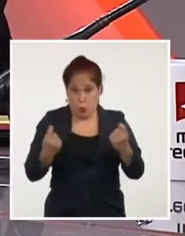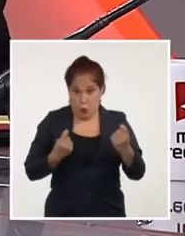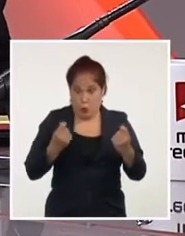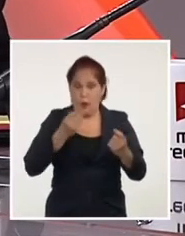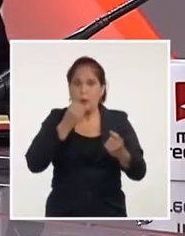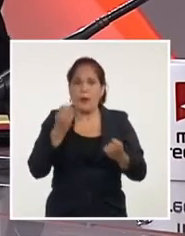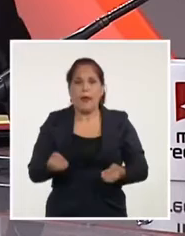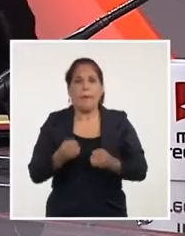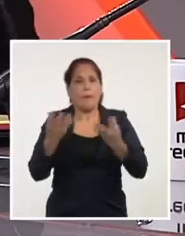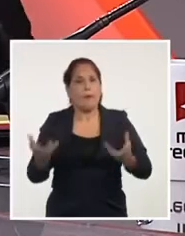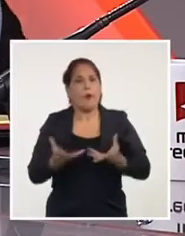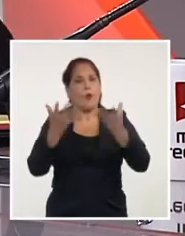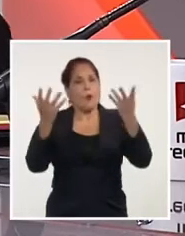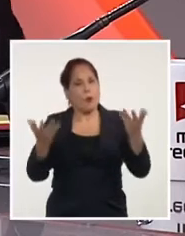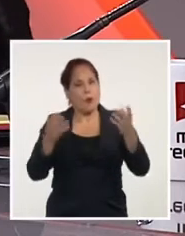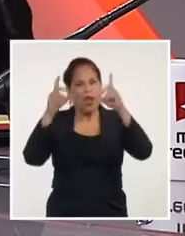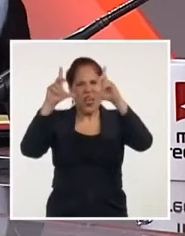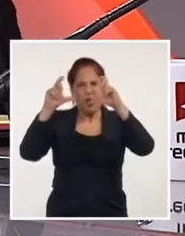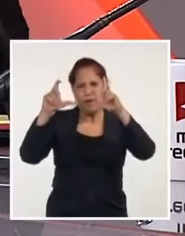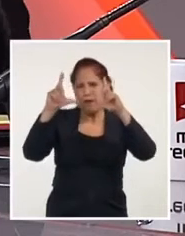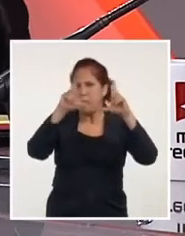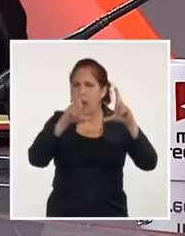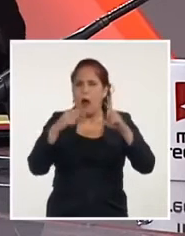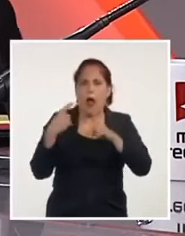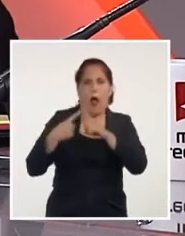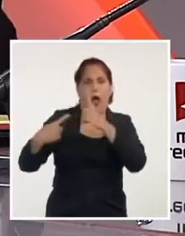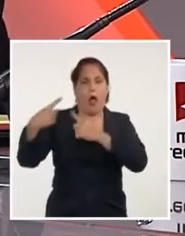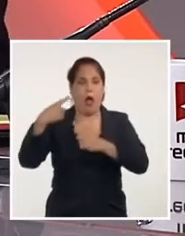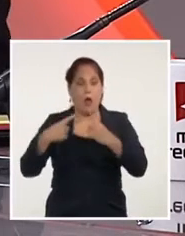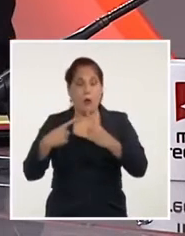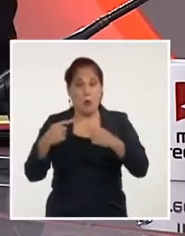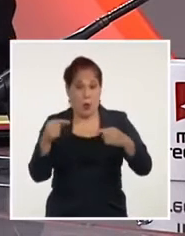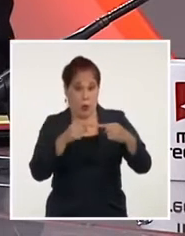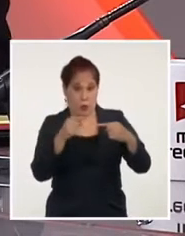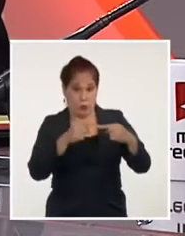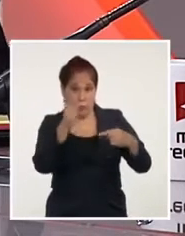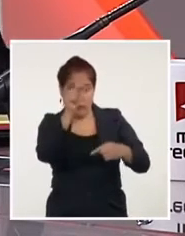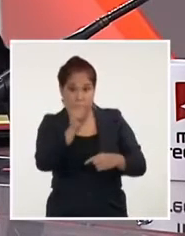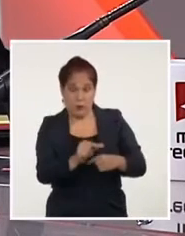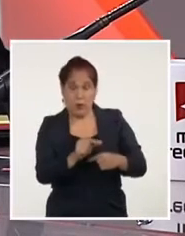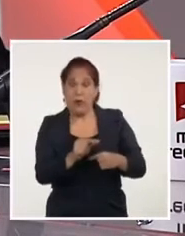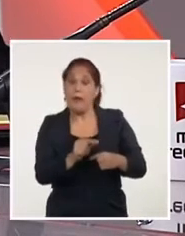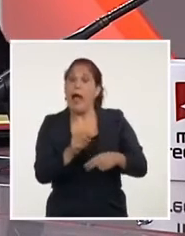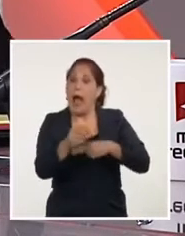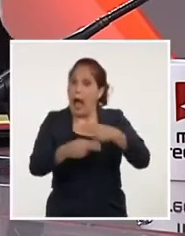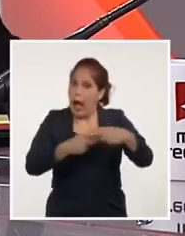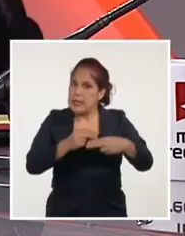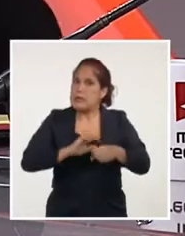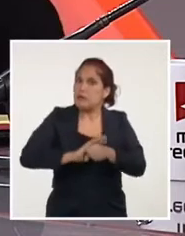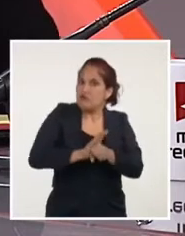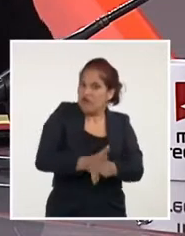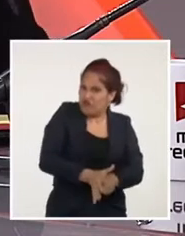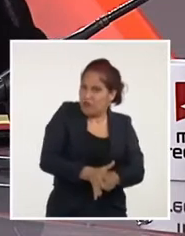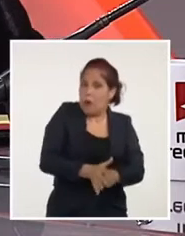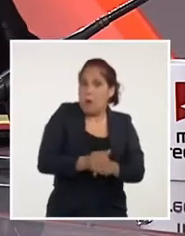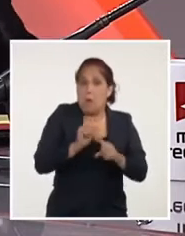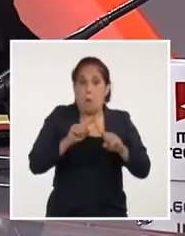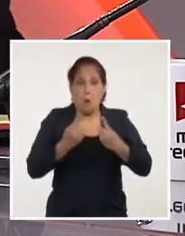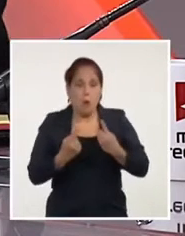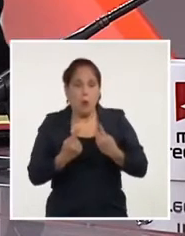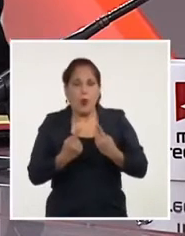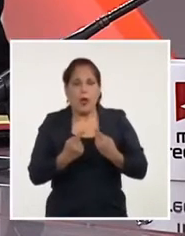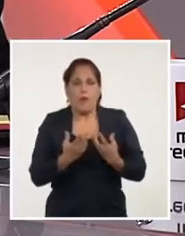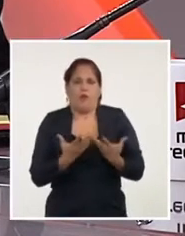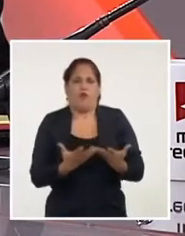promover la imagen de la incapacidad o reticencia del adversario de emprender acciones en represalia debido a su